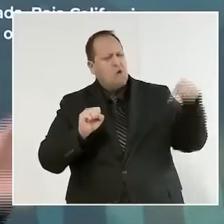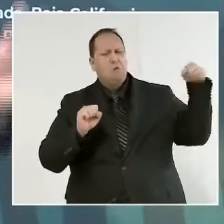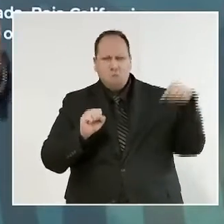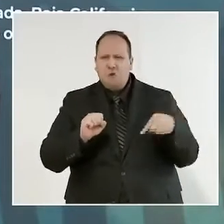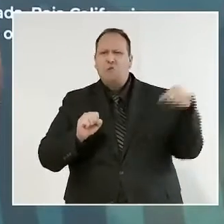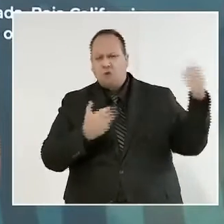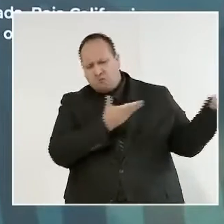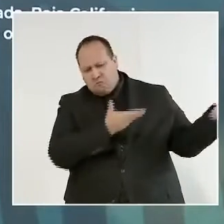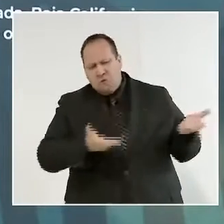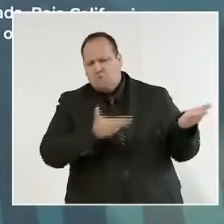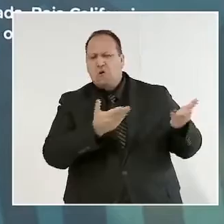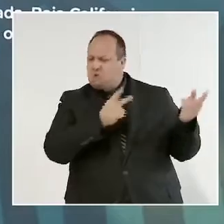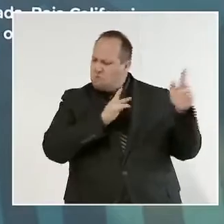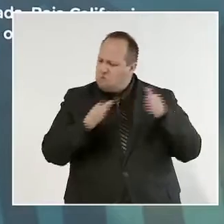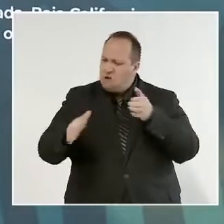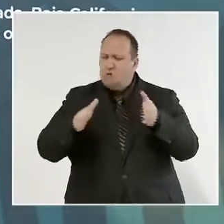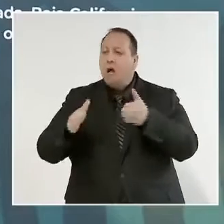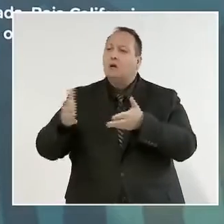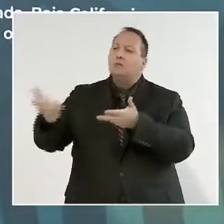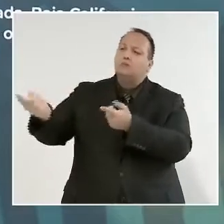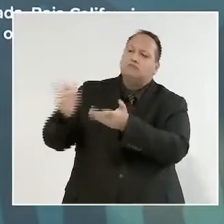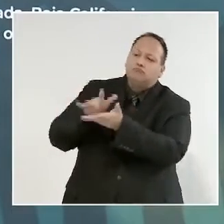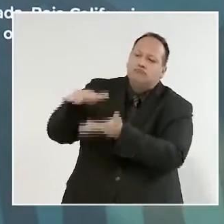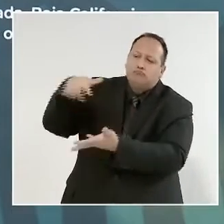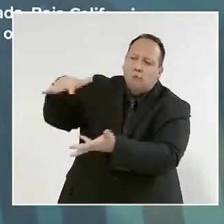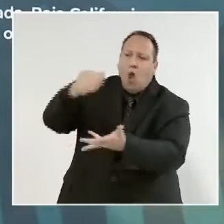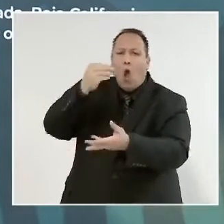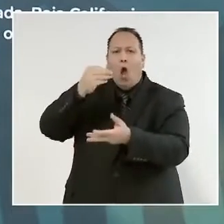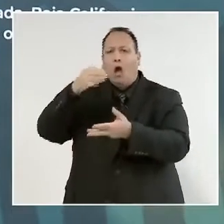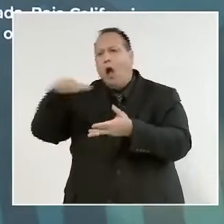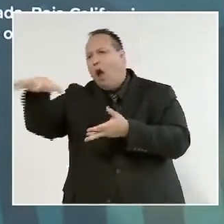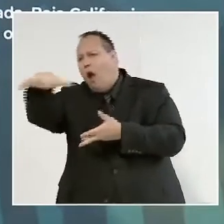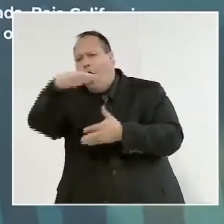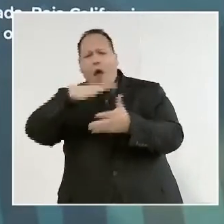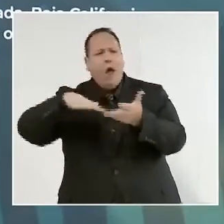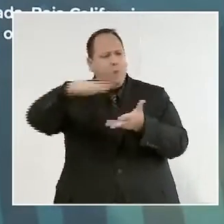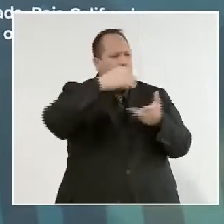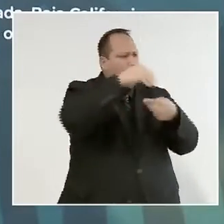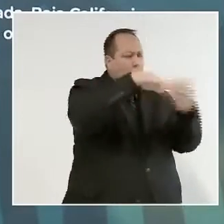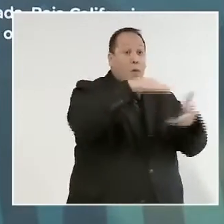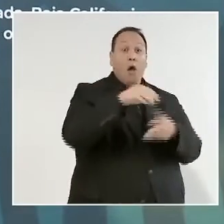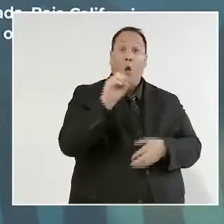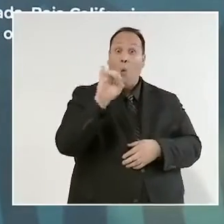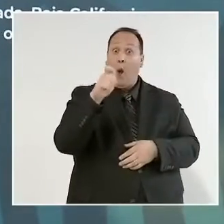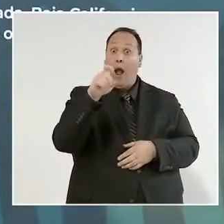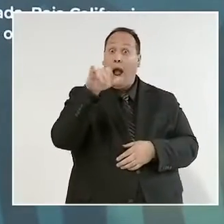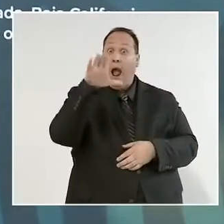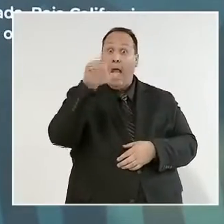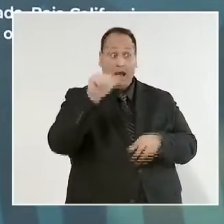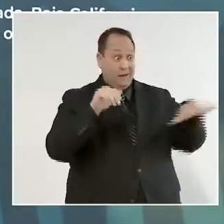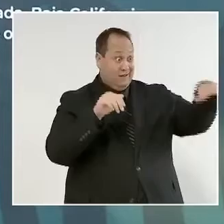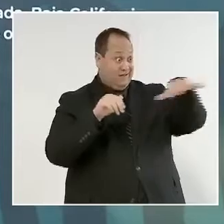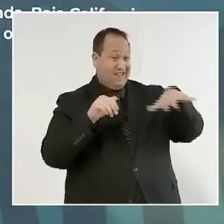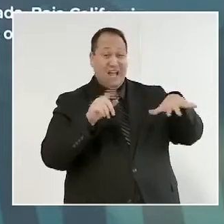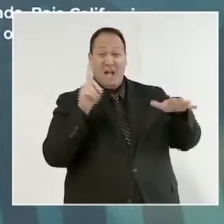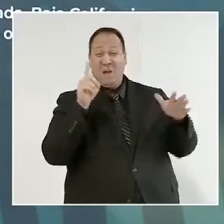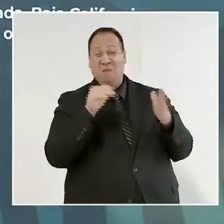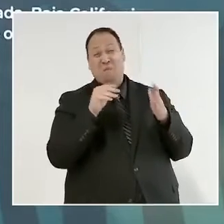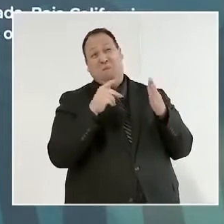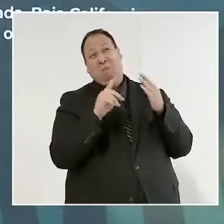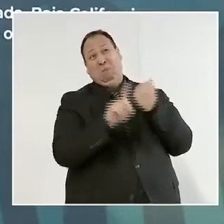y recibíamos, dábamos apoyos, íbamos a las colonias. Aquí hay una colonia, la colonia Oaxaca, que tenía 1,000